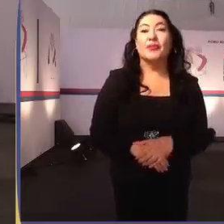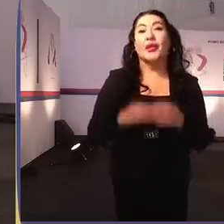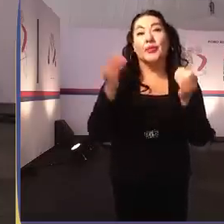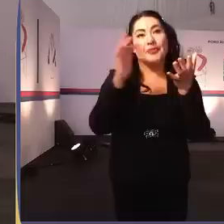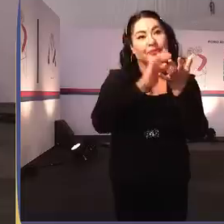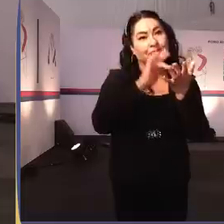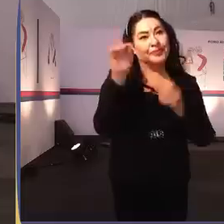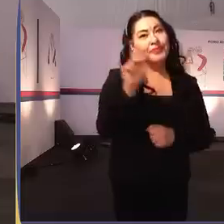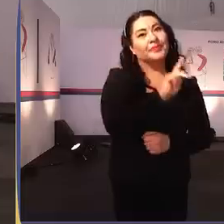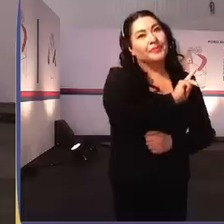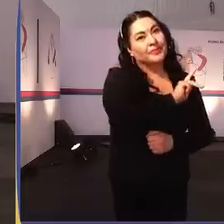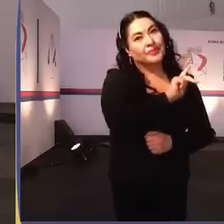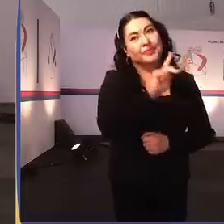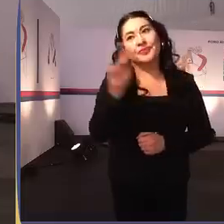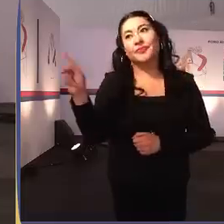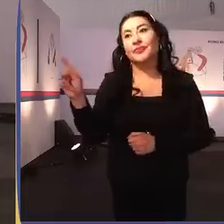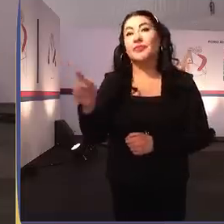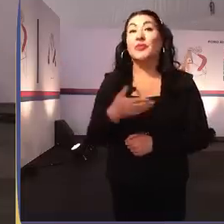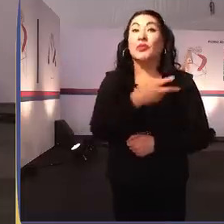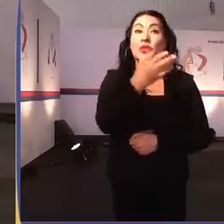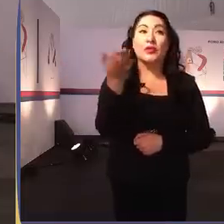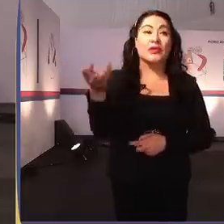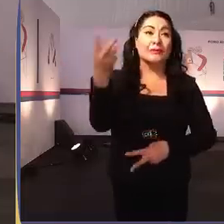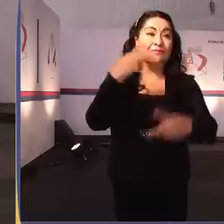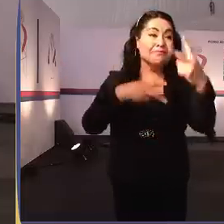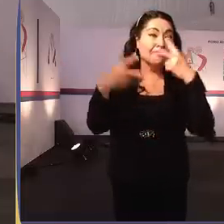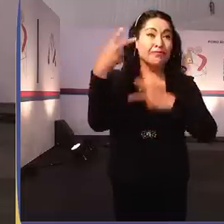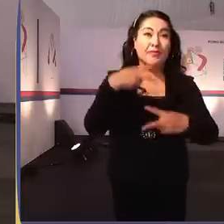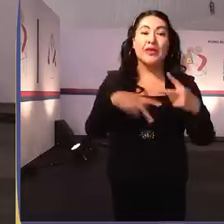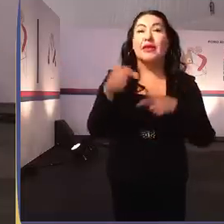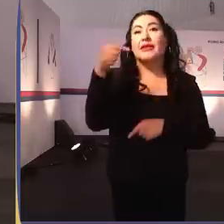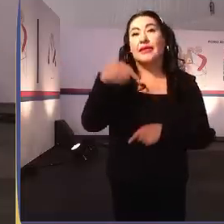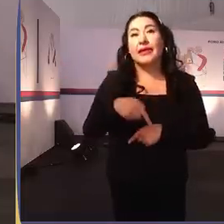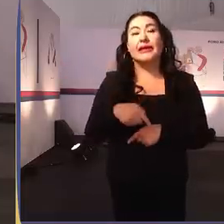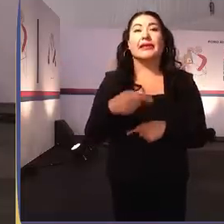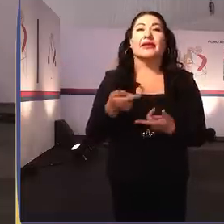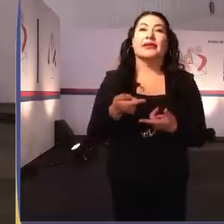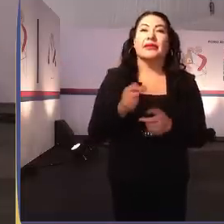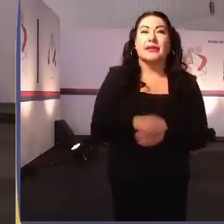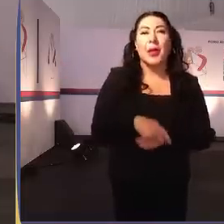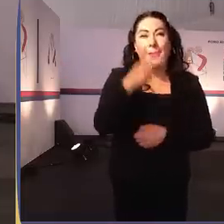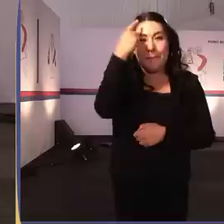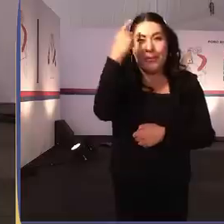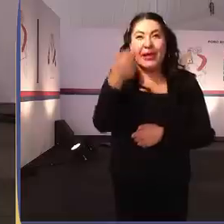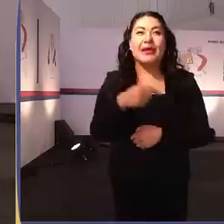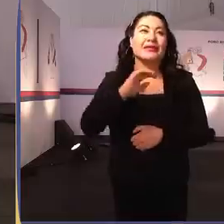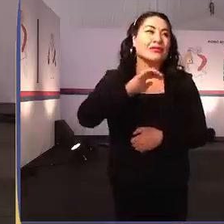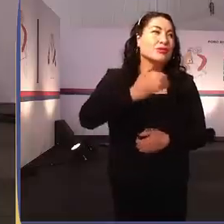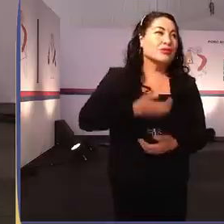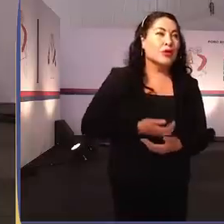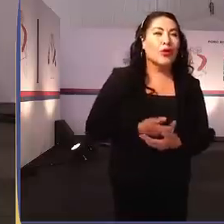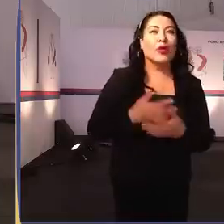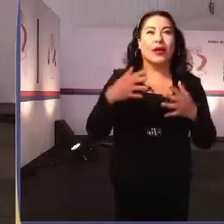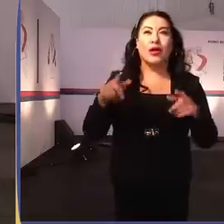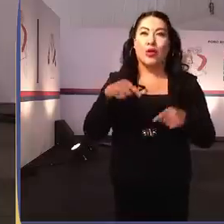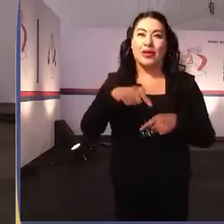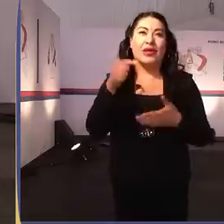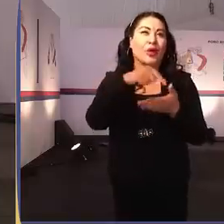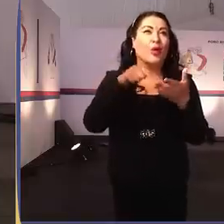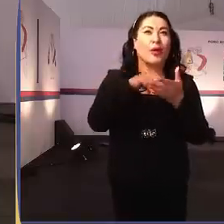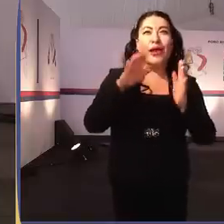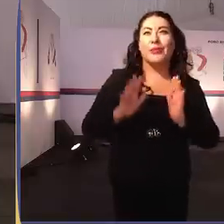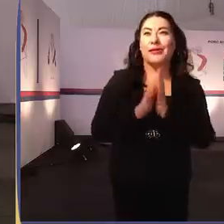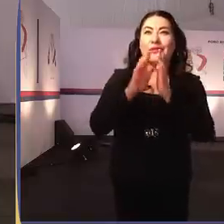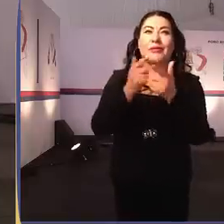gracias a todos. Sobre todo a ustedes que vienen, se toman un tiempo de su vida para acudir al Zócalo Democrático,